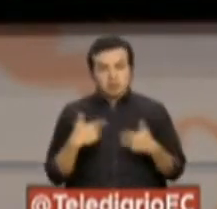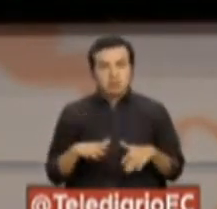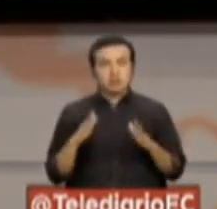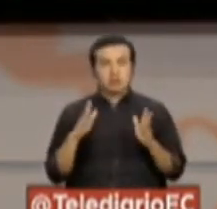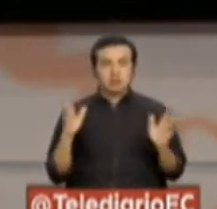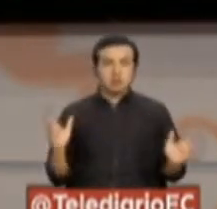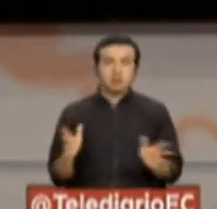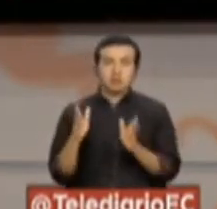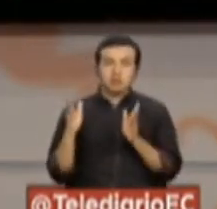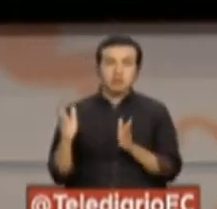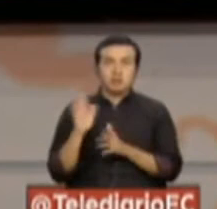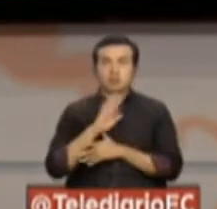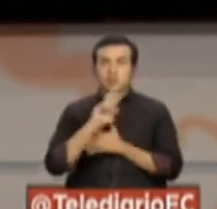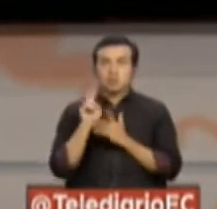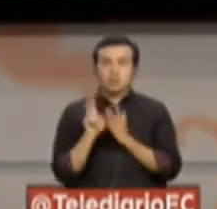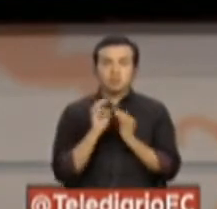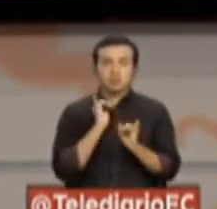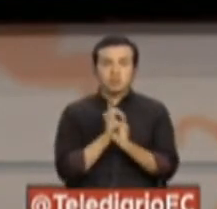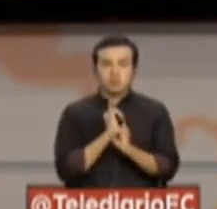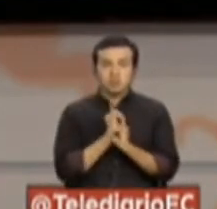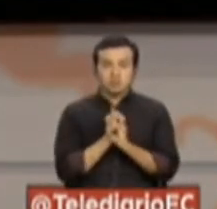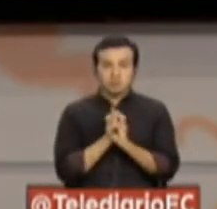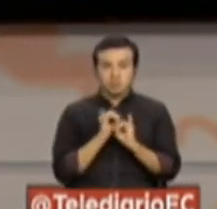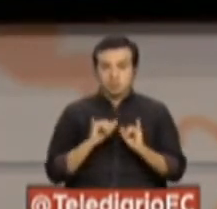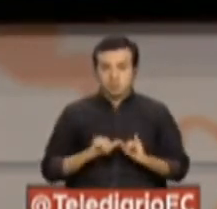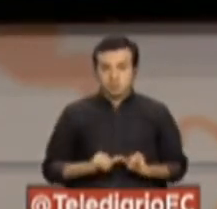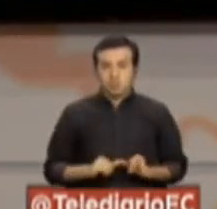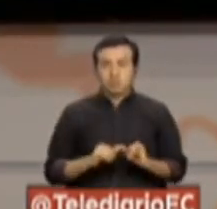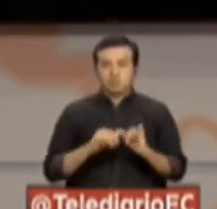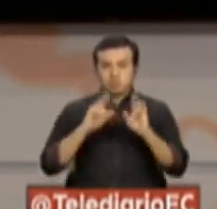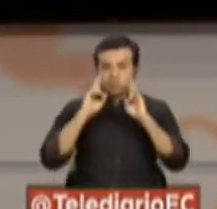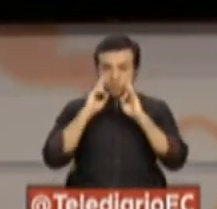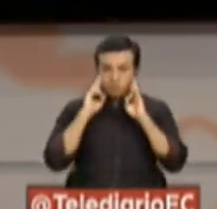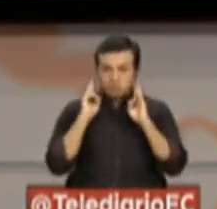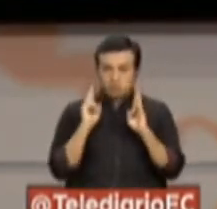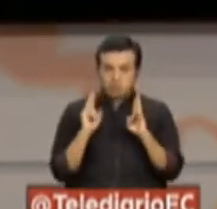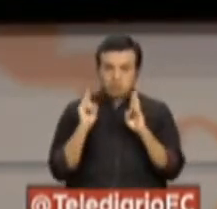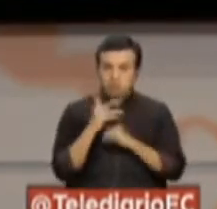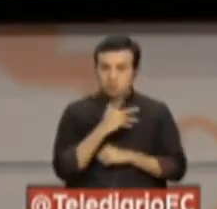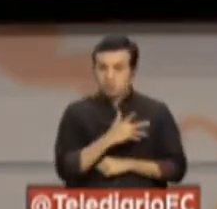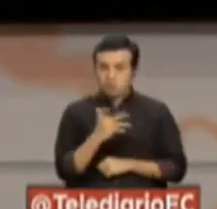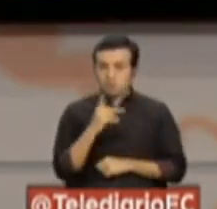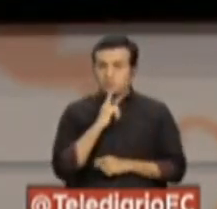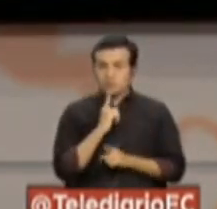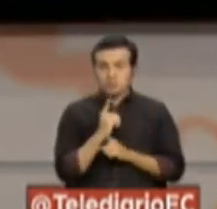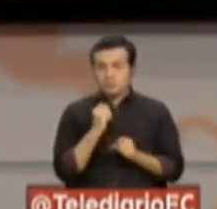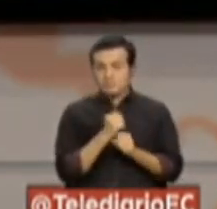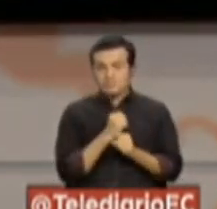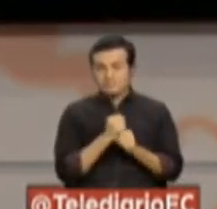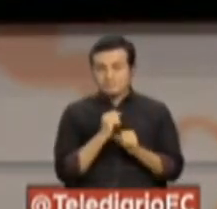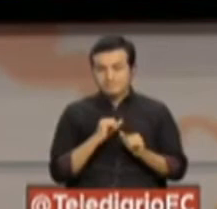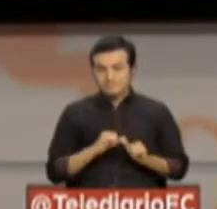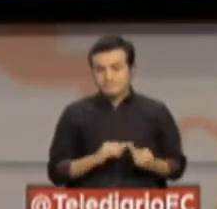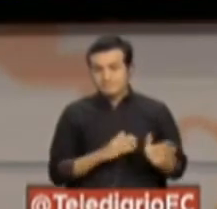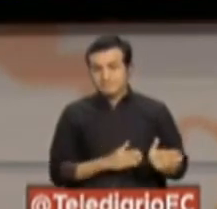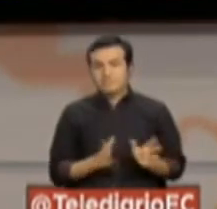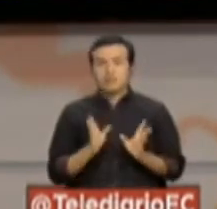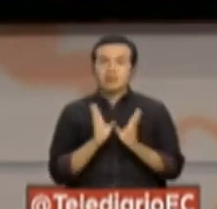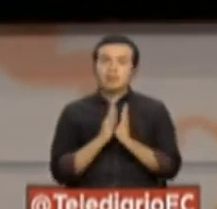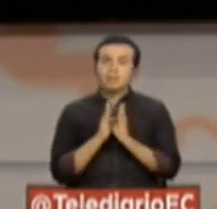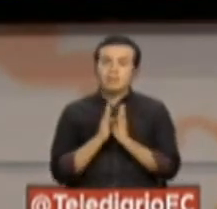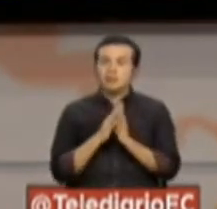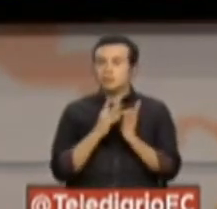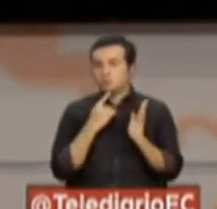el fomento, el tema de la institucionalización, que se nos reconozca, eso es precisamente lo que estamos trabajando en eventos